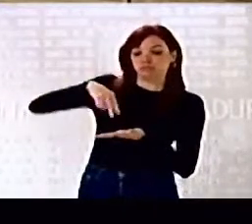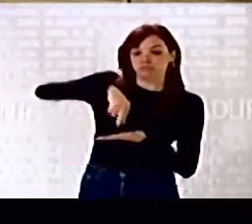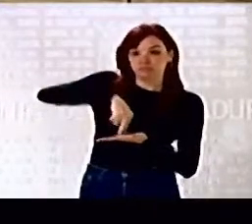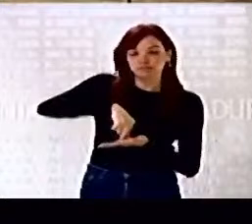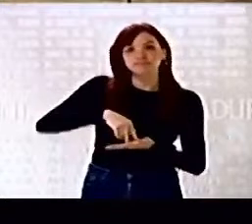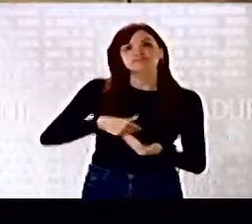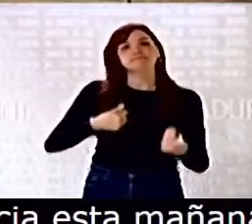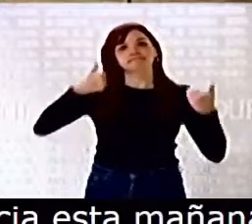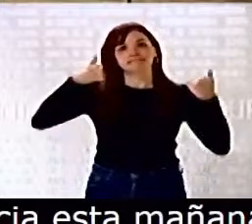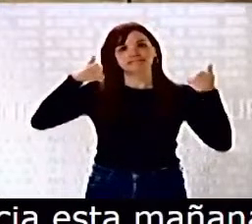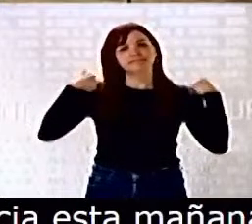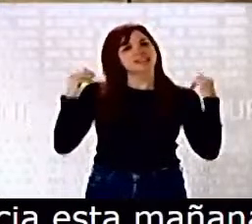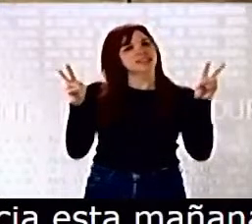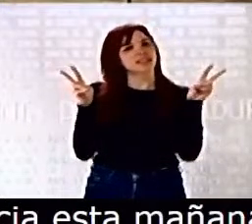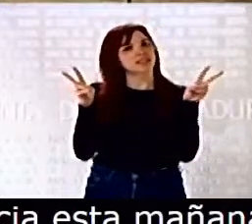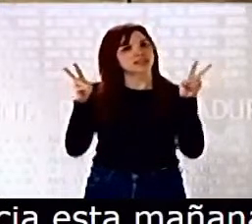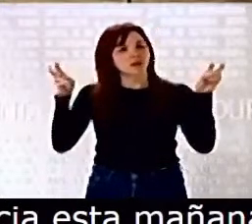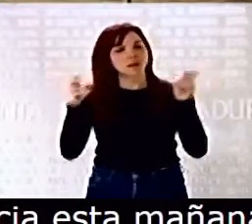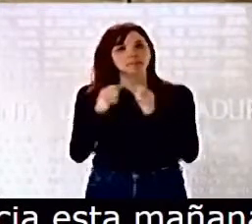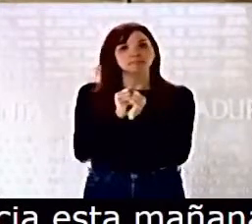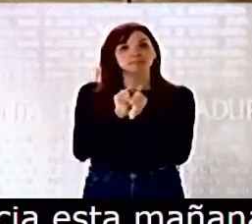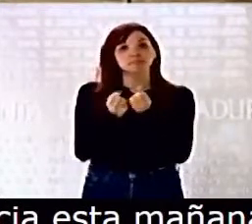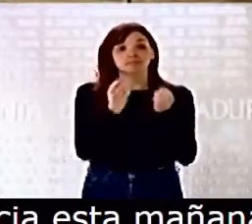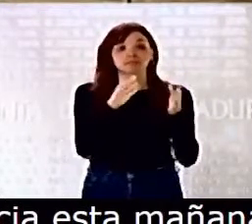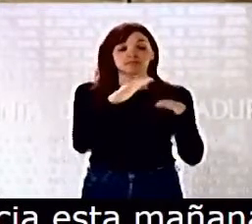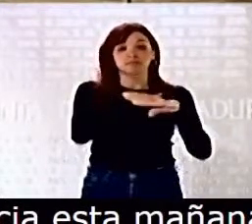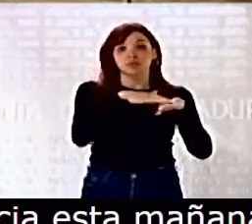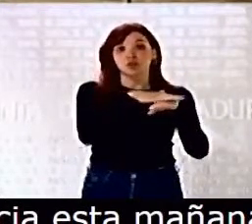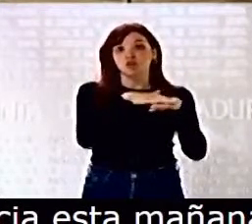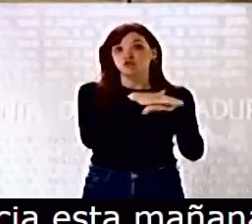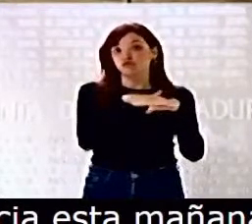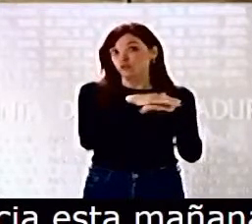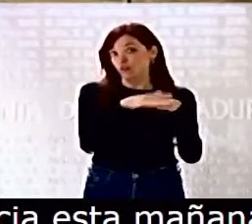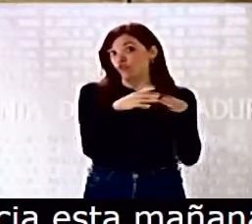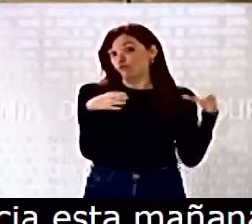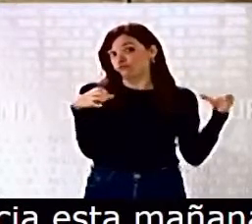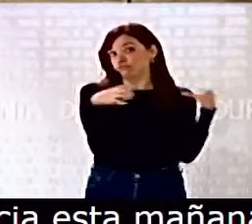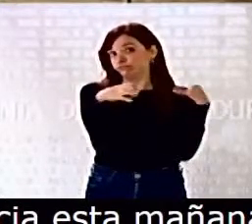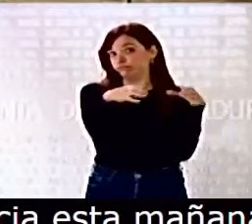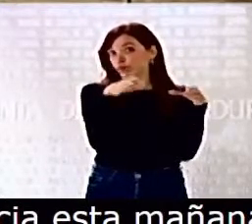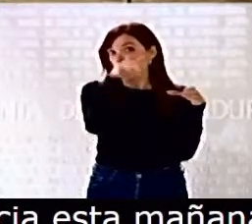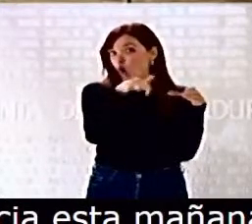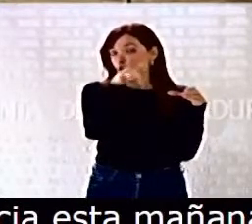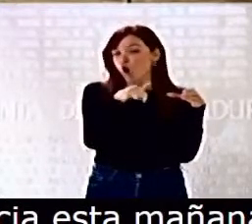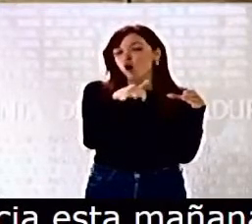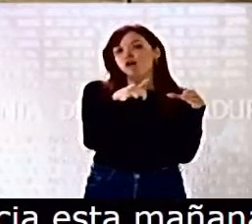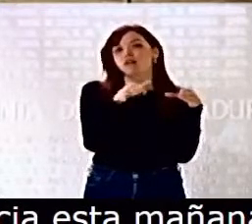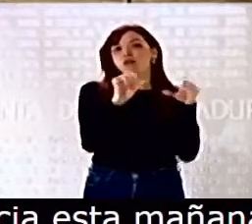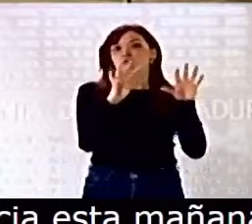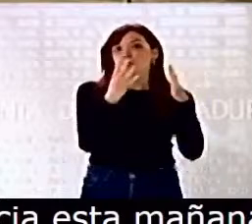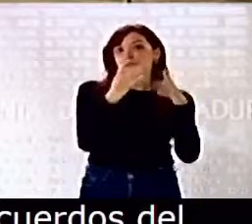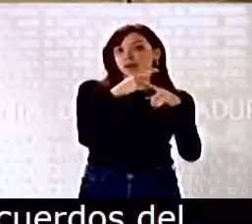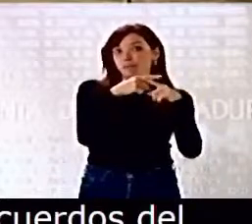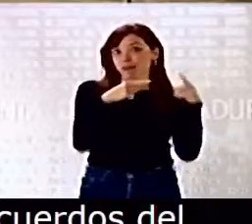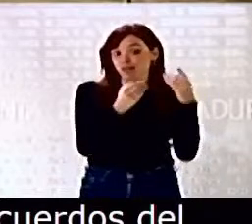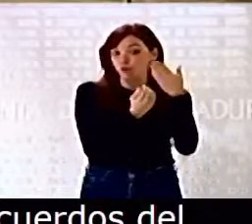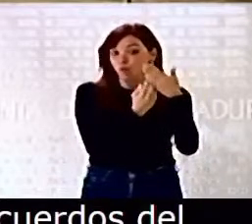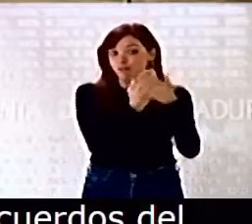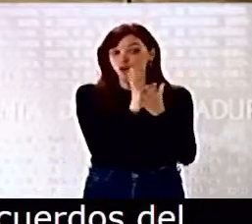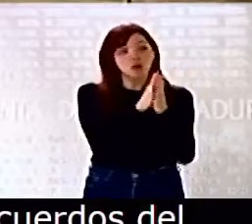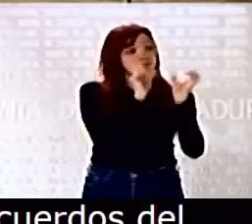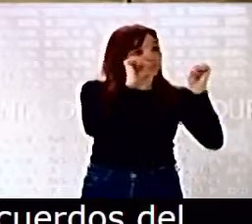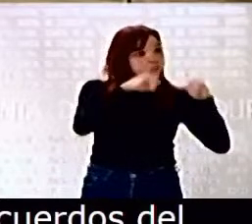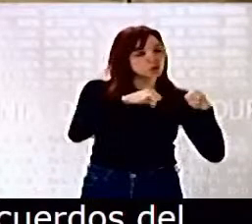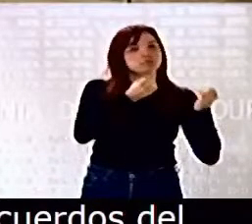dar cuenta de los principales acuerdos del Consejo de Gobierno celebrado a las 9:30 de esta mañana,